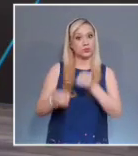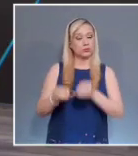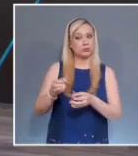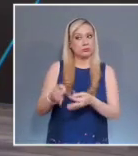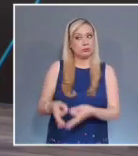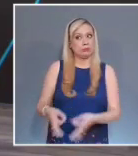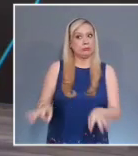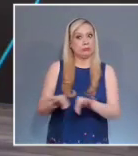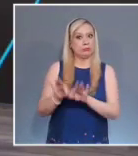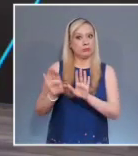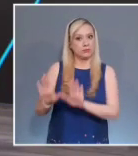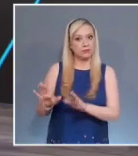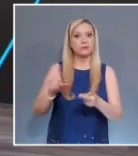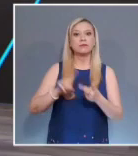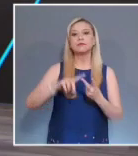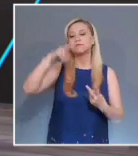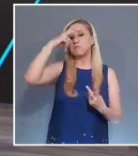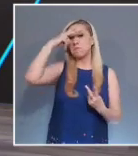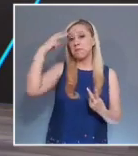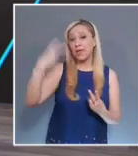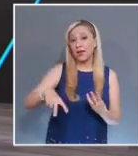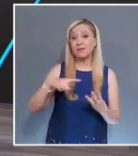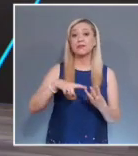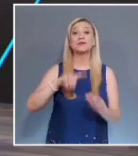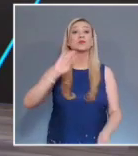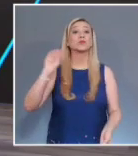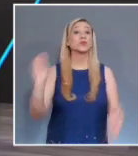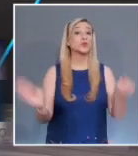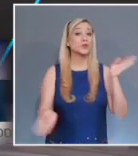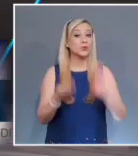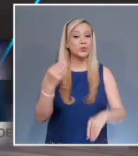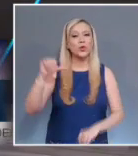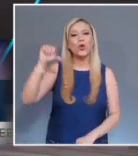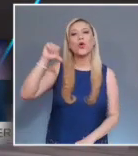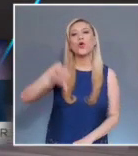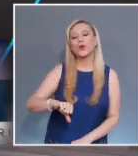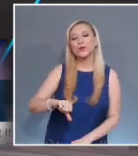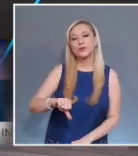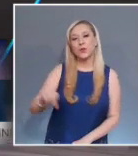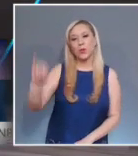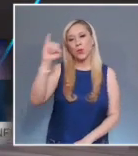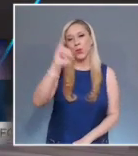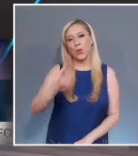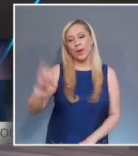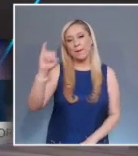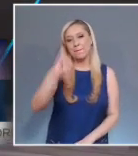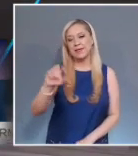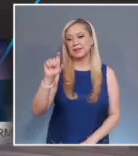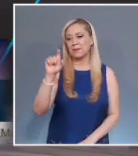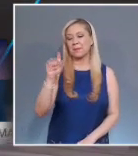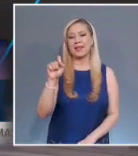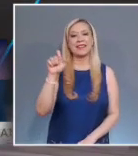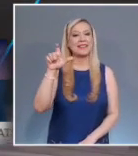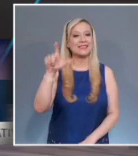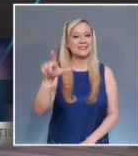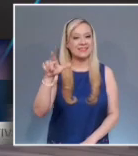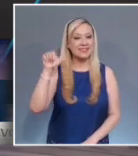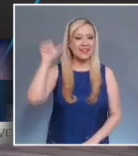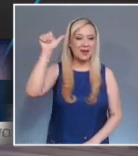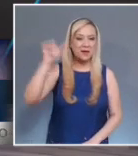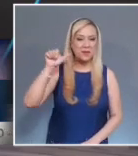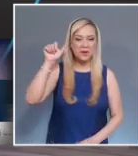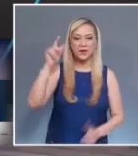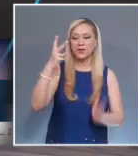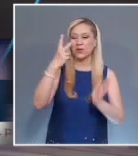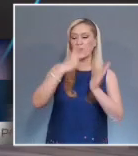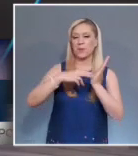de México y de todo el mundo. Hoy que ya es jueves 27 de abril del 2023.